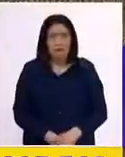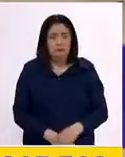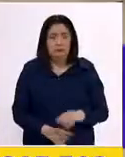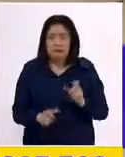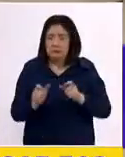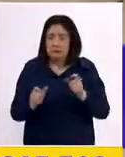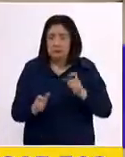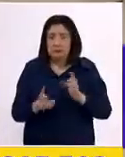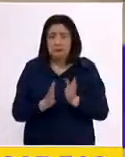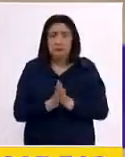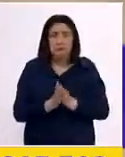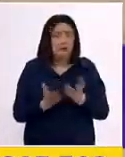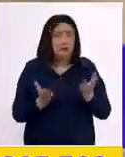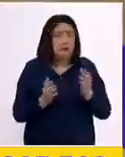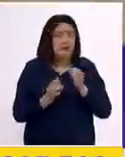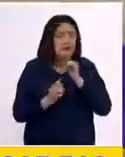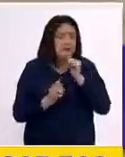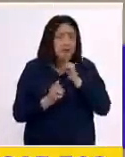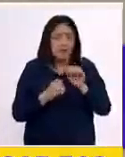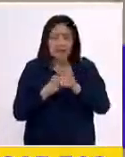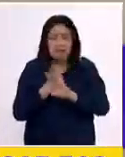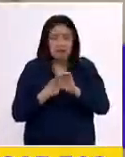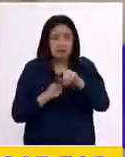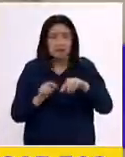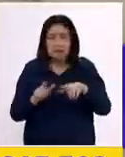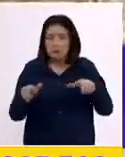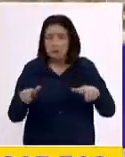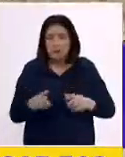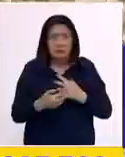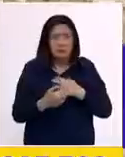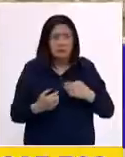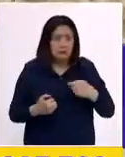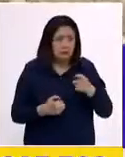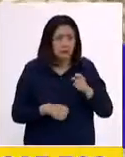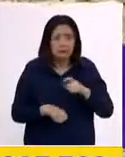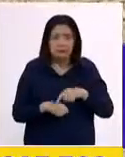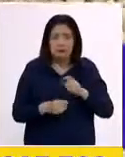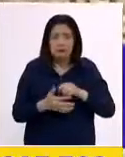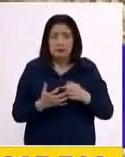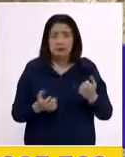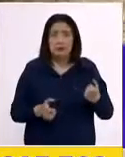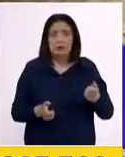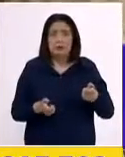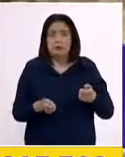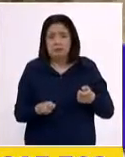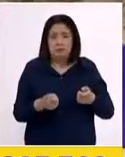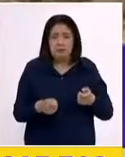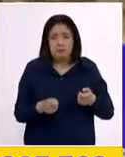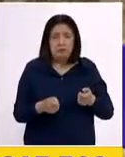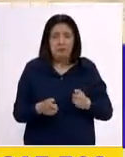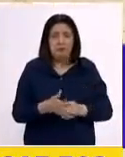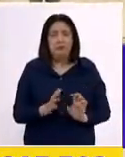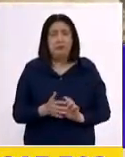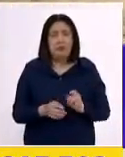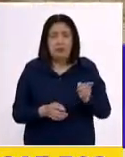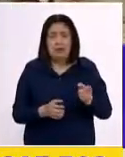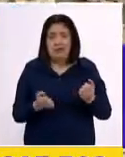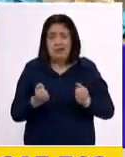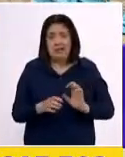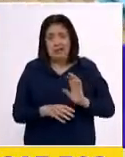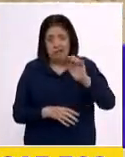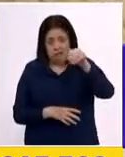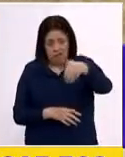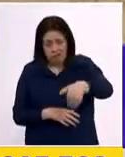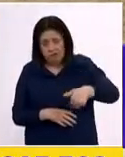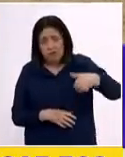Desconocidos aprovecharon la poca seguridad de esta zona en Pachacamac. Se tomaron el tiempo de encender el vehículo con el que hacían zanjas para la edificación de una